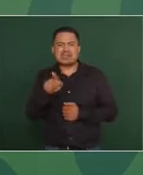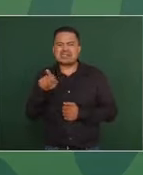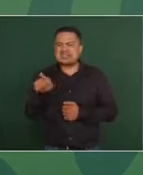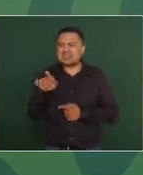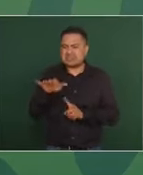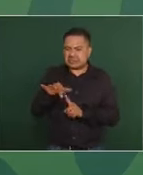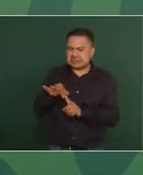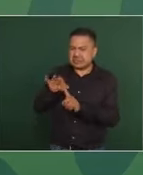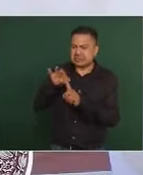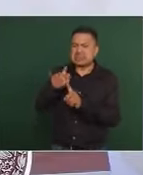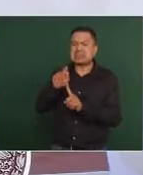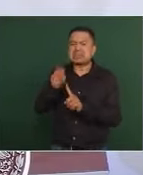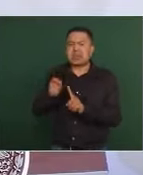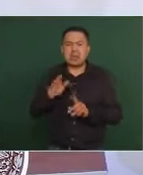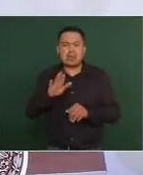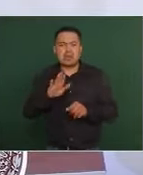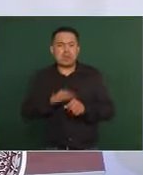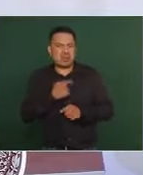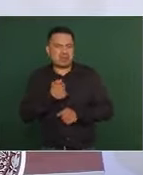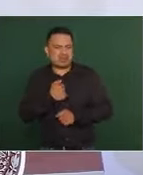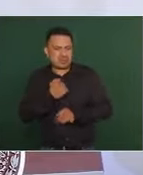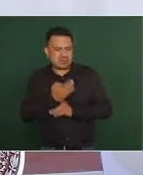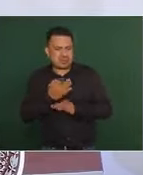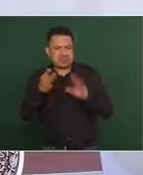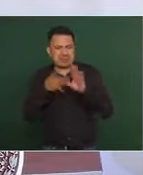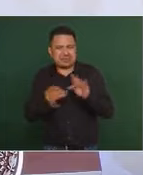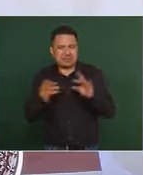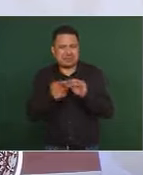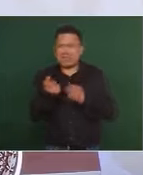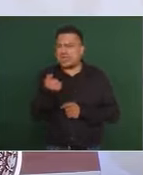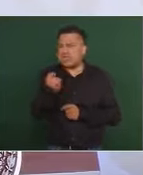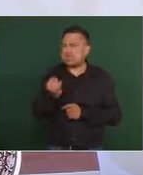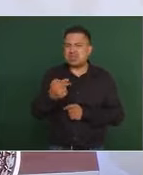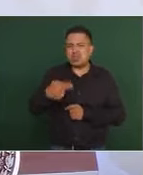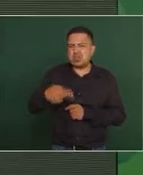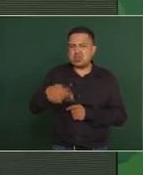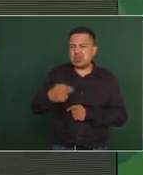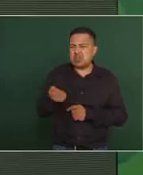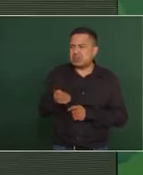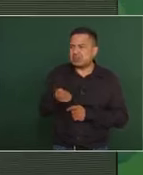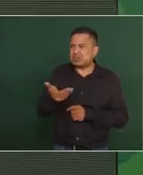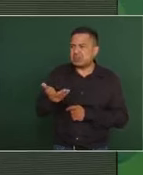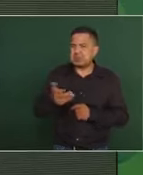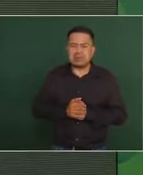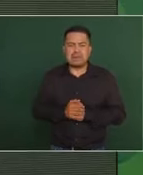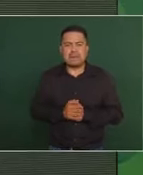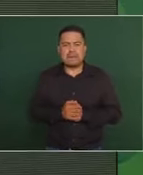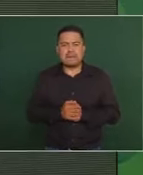ellos, porque me gusta llamar a las cosas por su nombre,